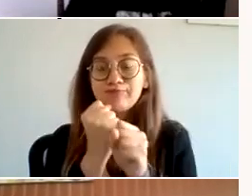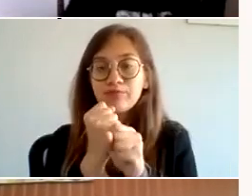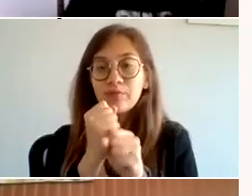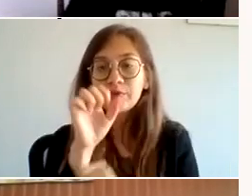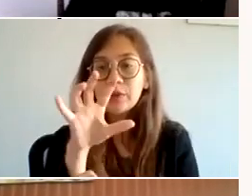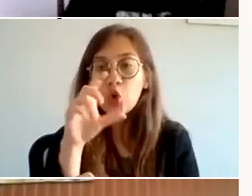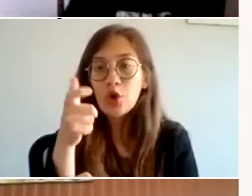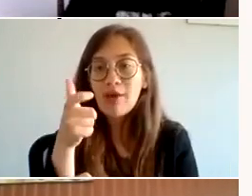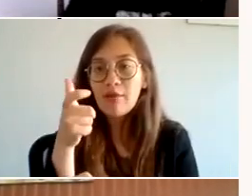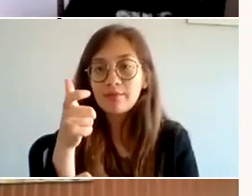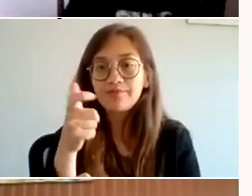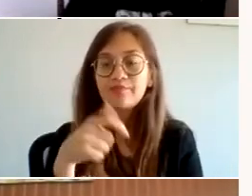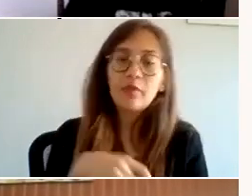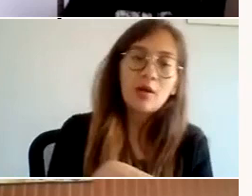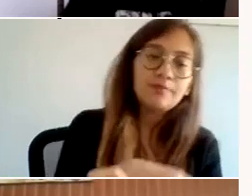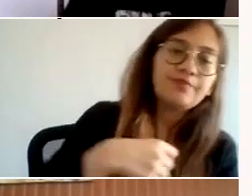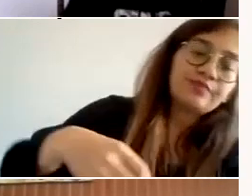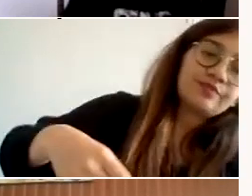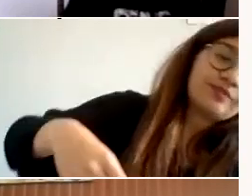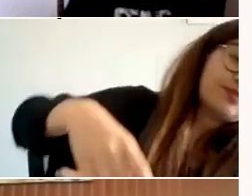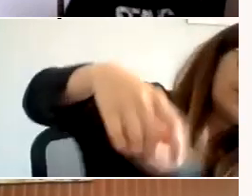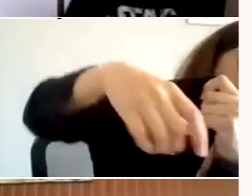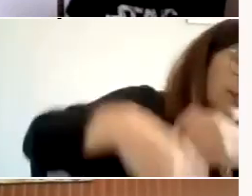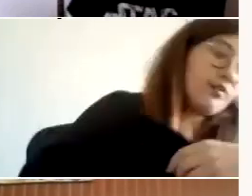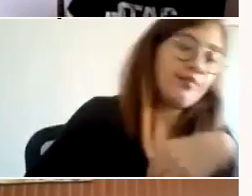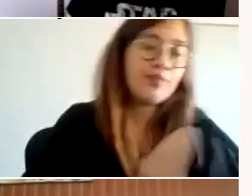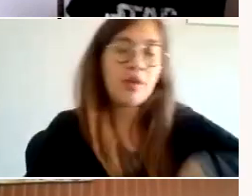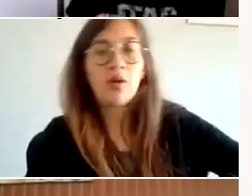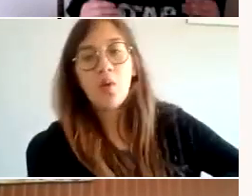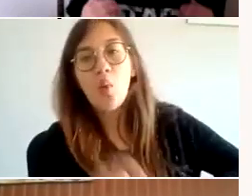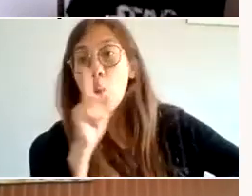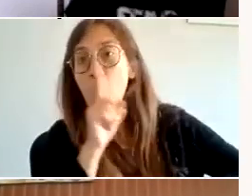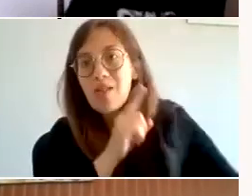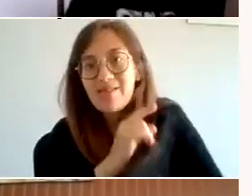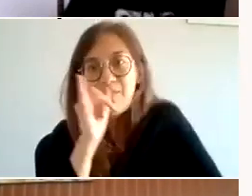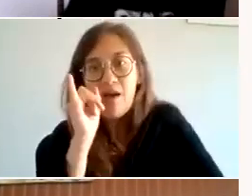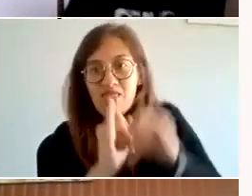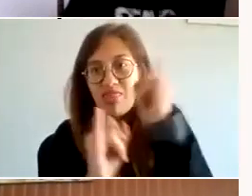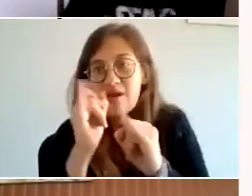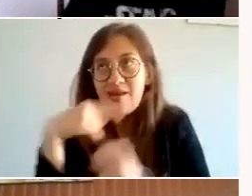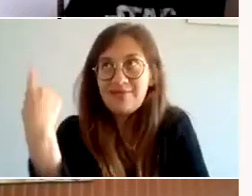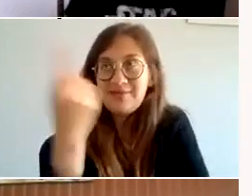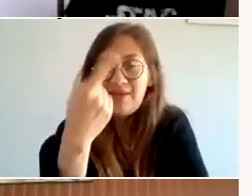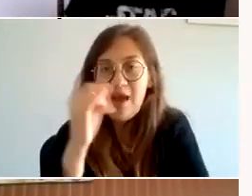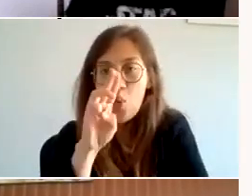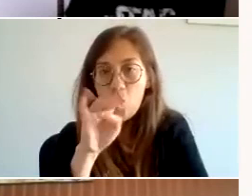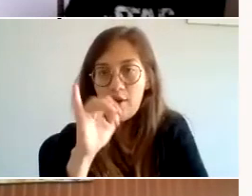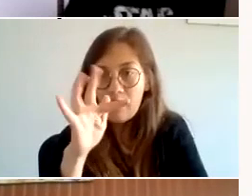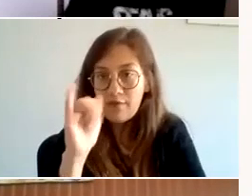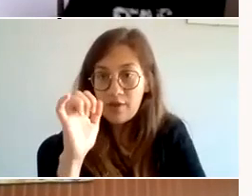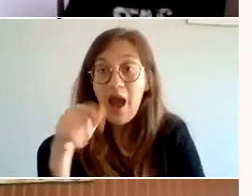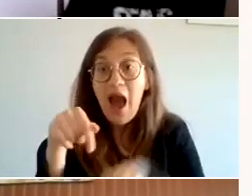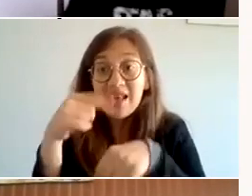como el 5G. El 5G vendría siendo la última evolución y que ahora en Chile se va a